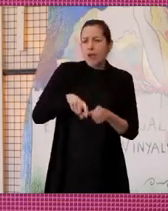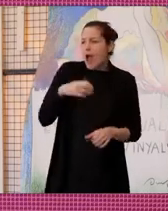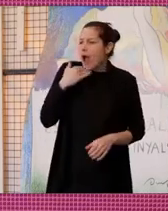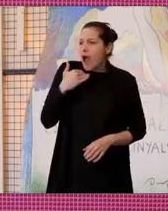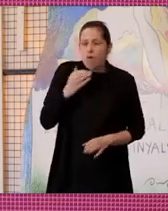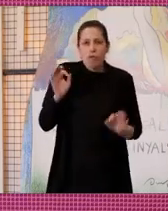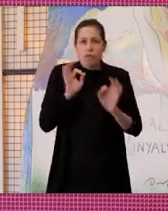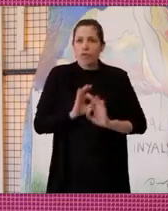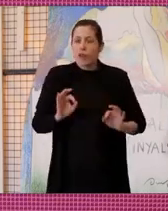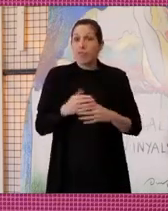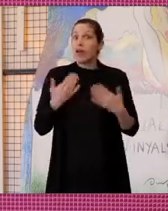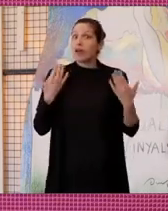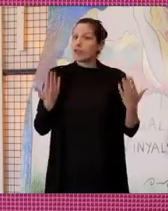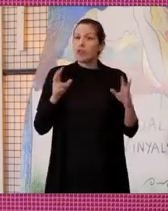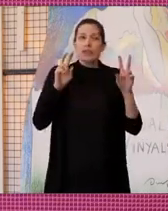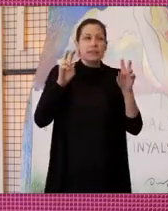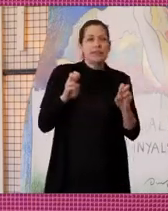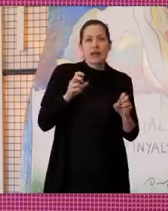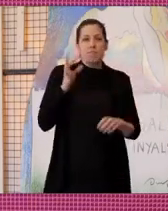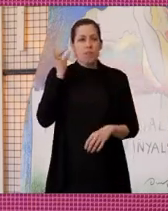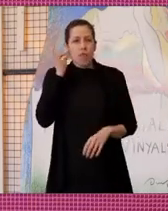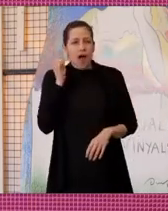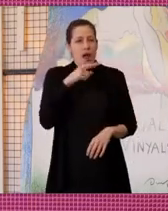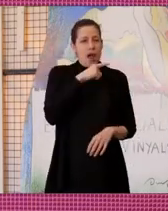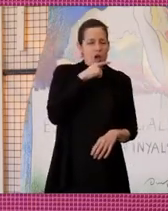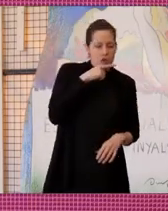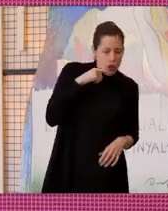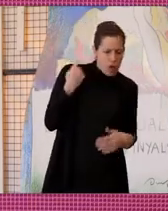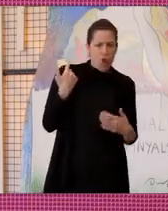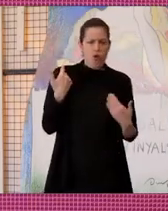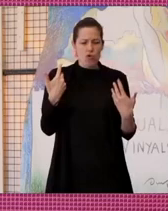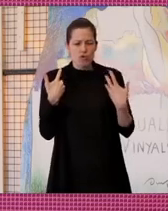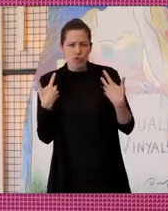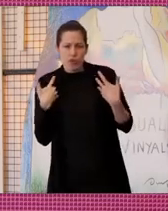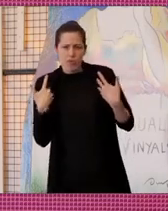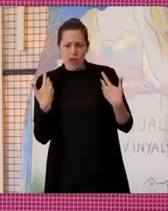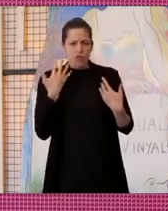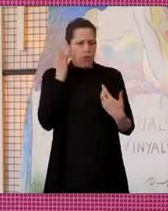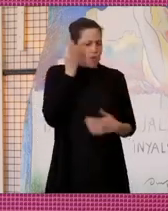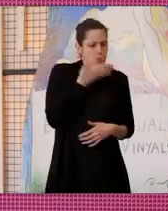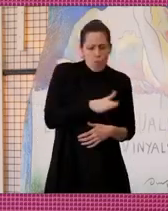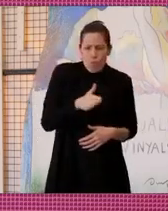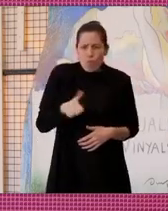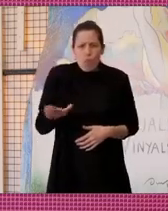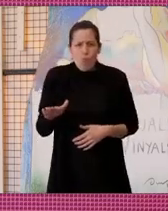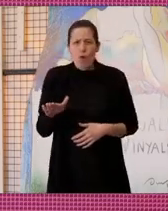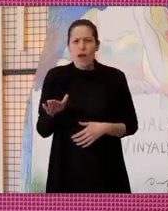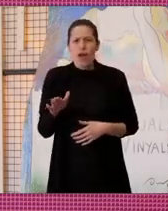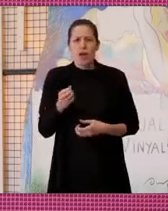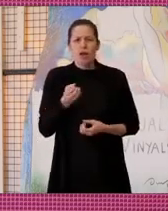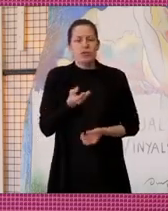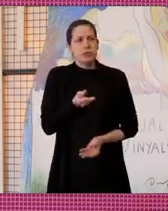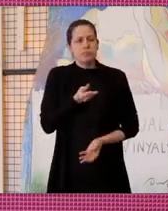del sufrimiento de las muertes de tantísimas mujeres en los conflictos porque es muy común